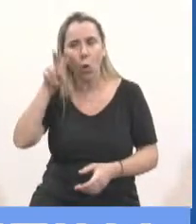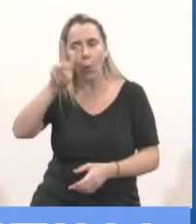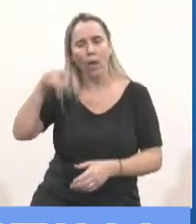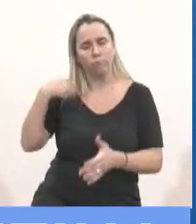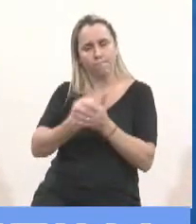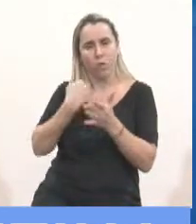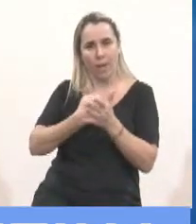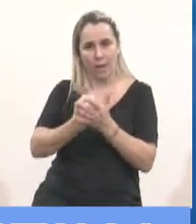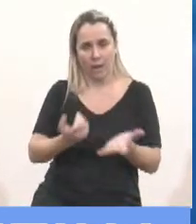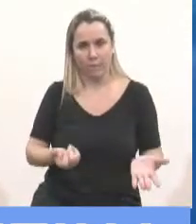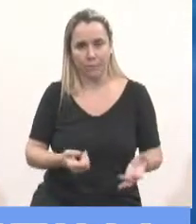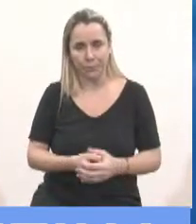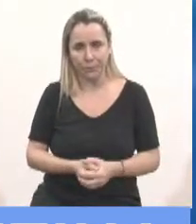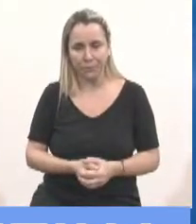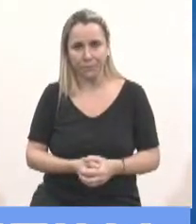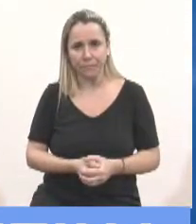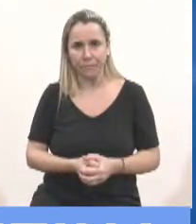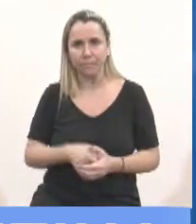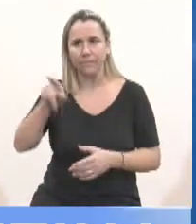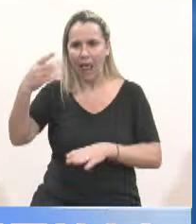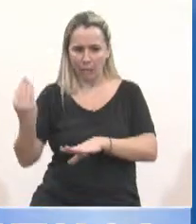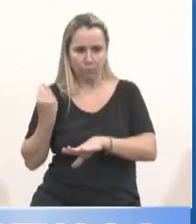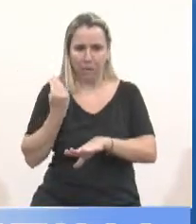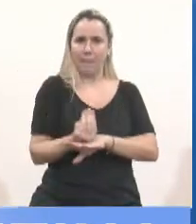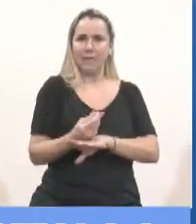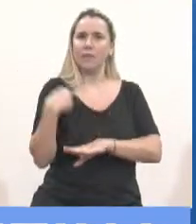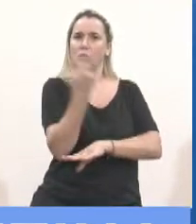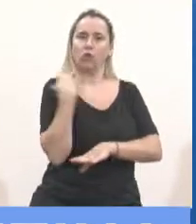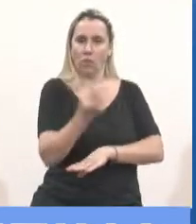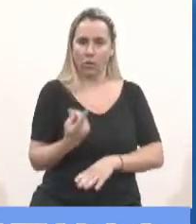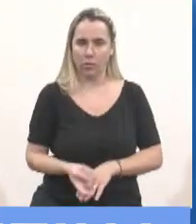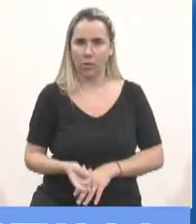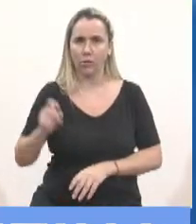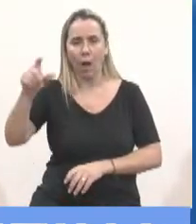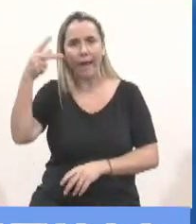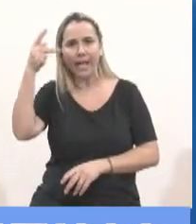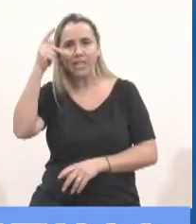pelear. Realmente representándonos a todos los argentinos, decir no, no,